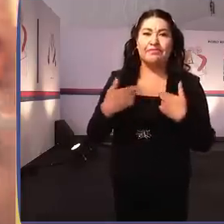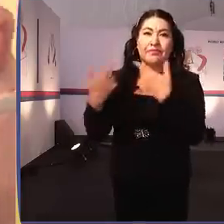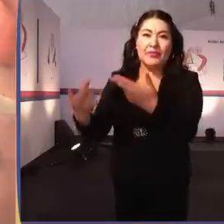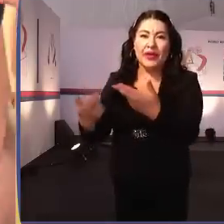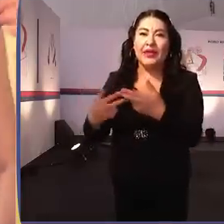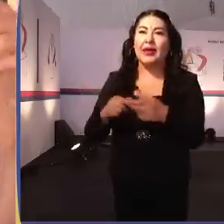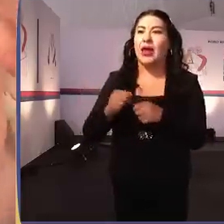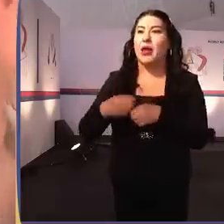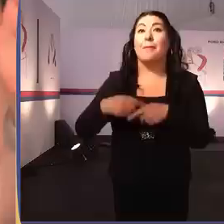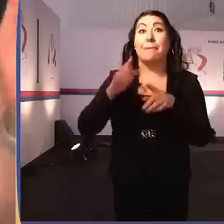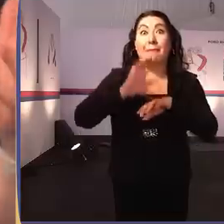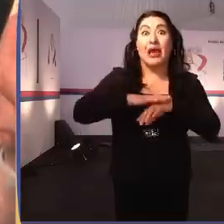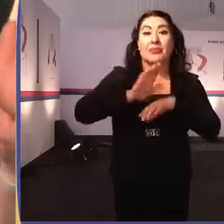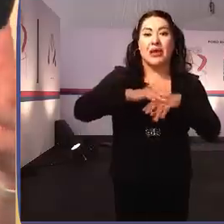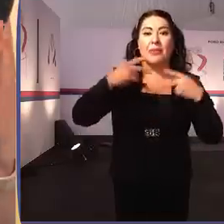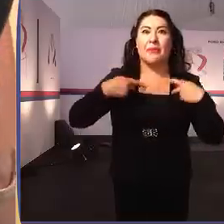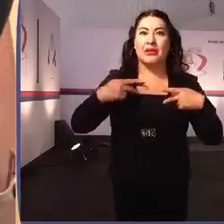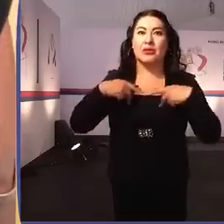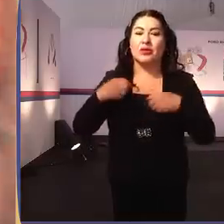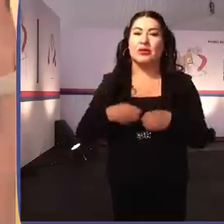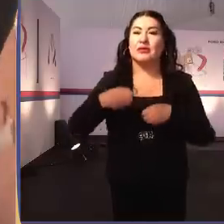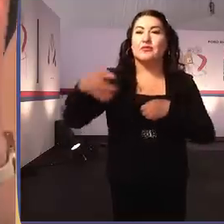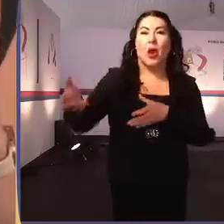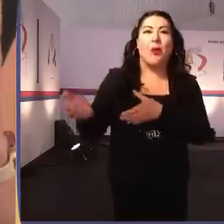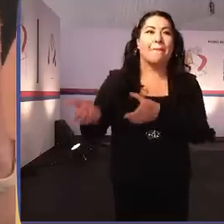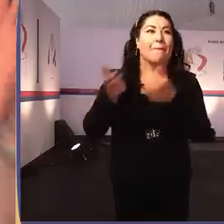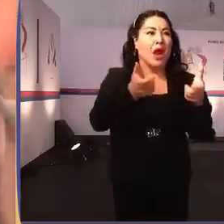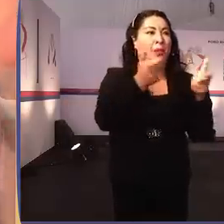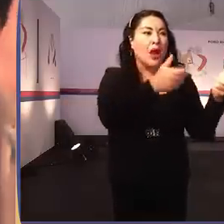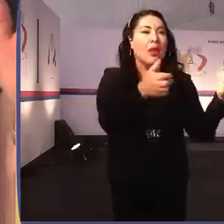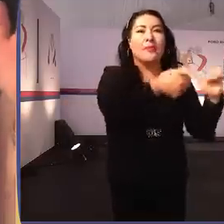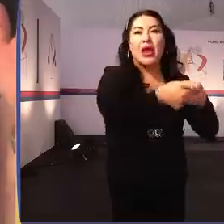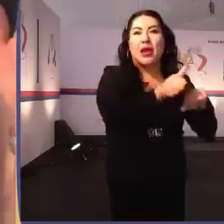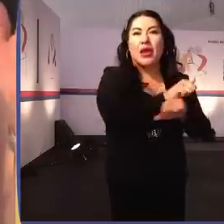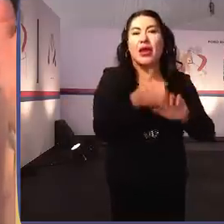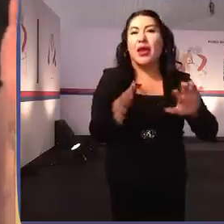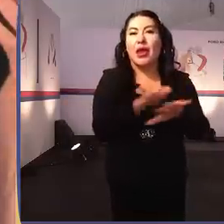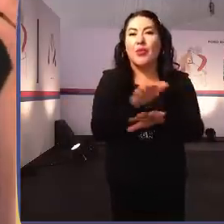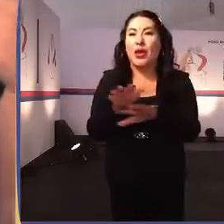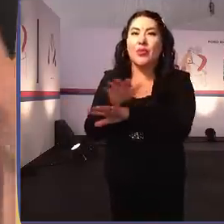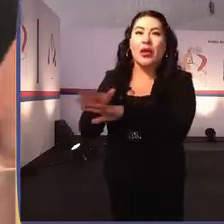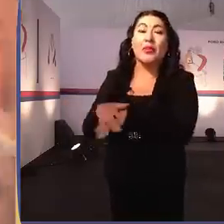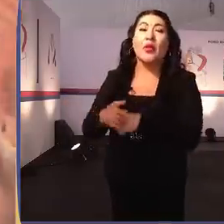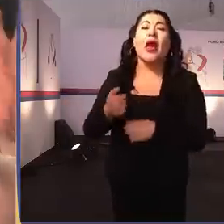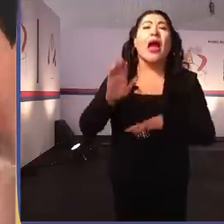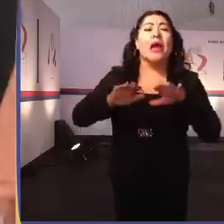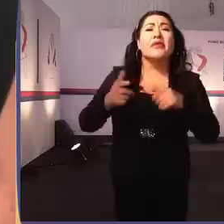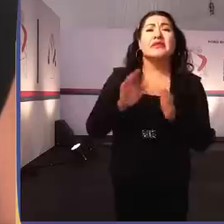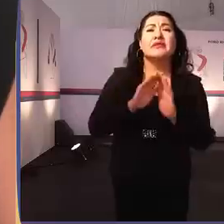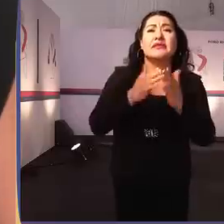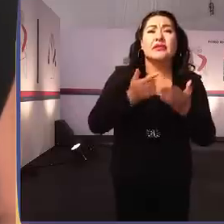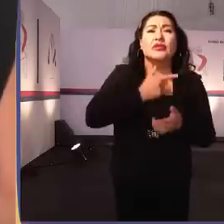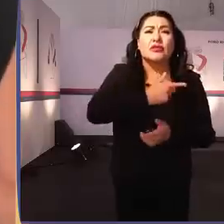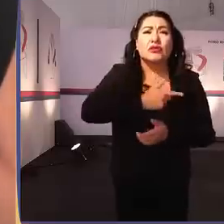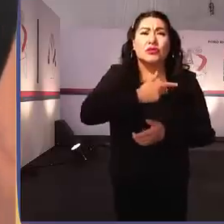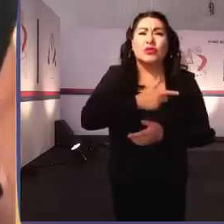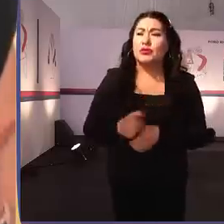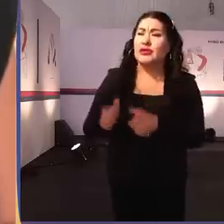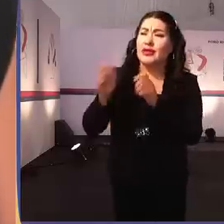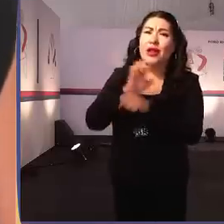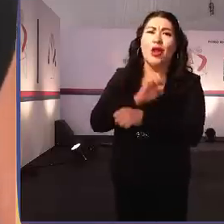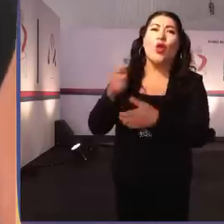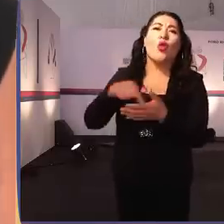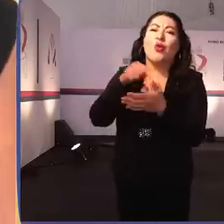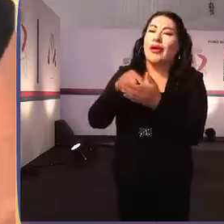muy bueno. Nos gusta a veces un libro, lo cuidamos mucho, lo tenemos en un lugar especial, pero hay otros que podemos circular para